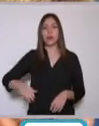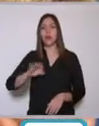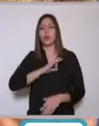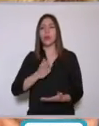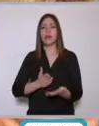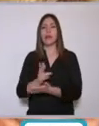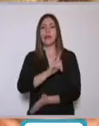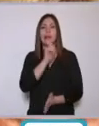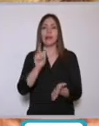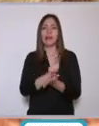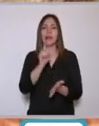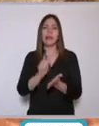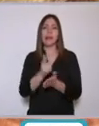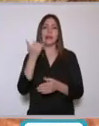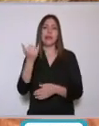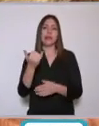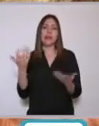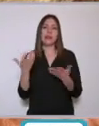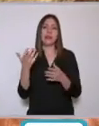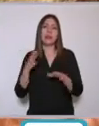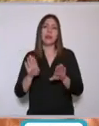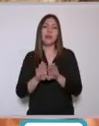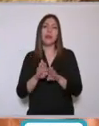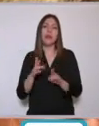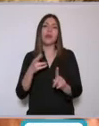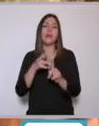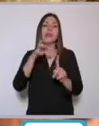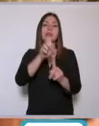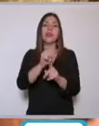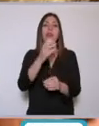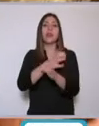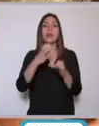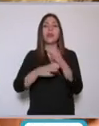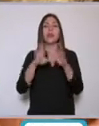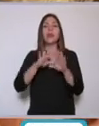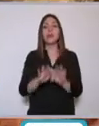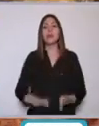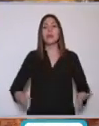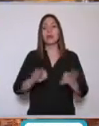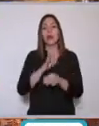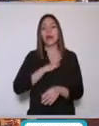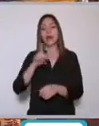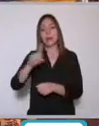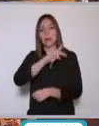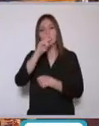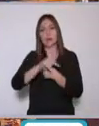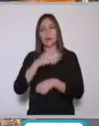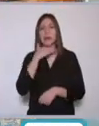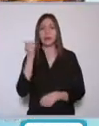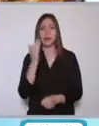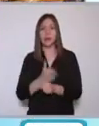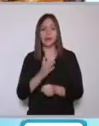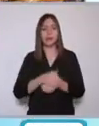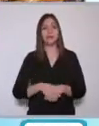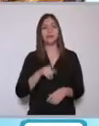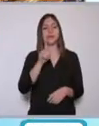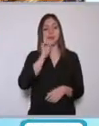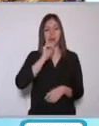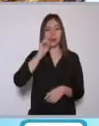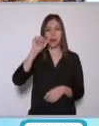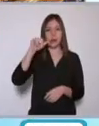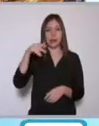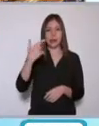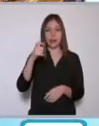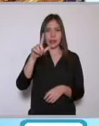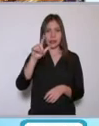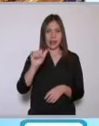hacer frente a los retos más importantes que tiene Alemania en este momento. Okay. Pero entonces, Angela Merkel, que es la actual, obviamente,